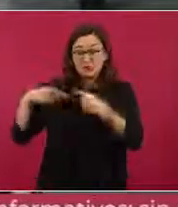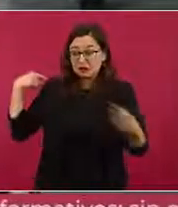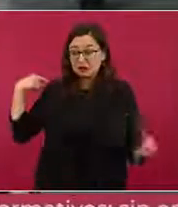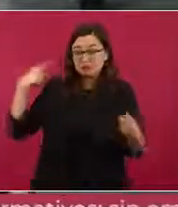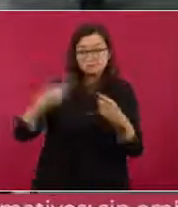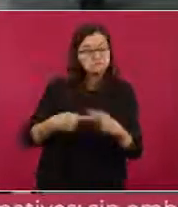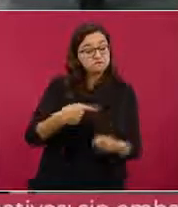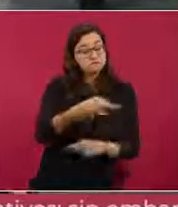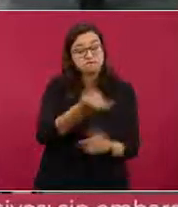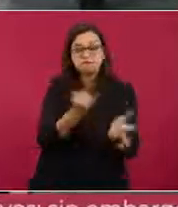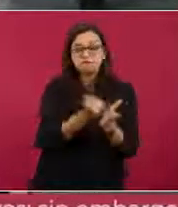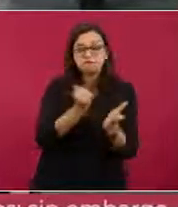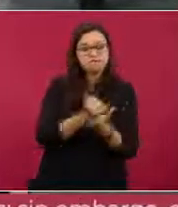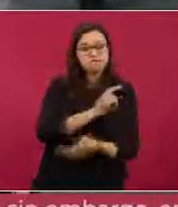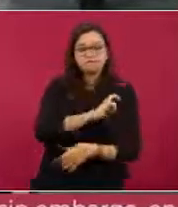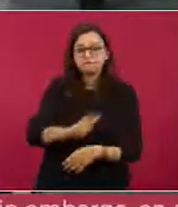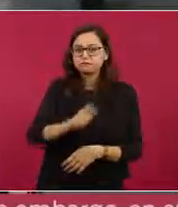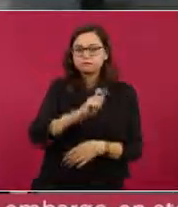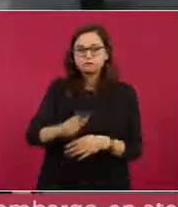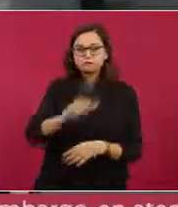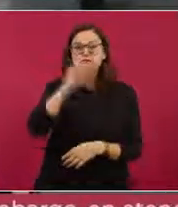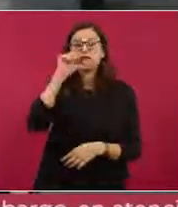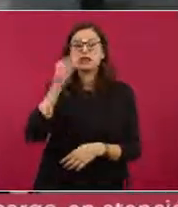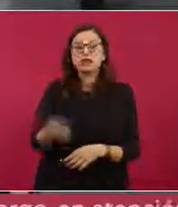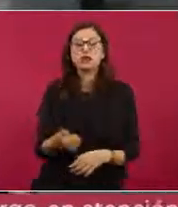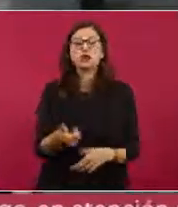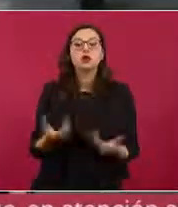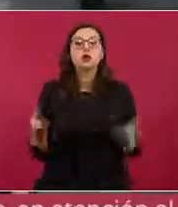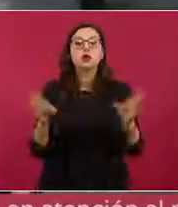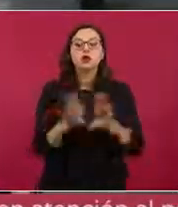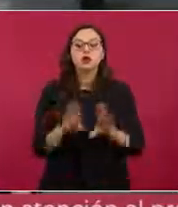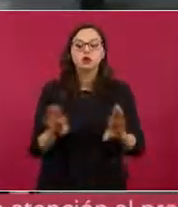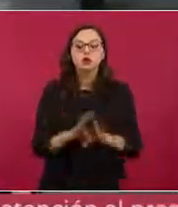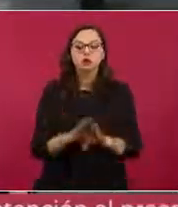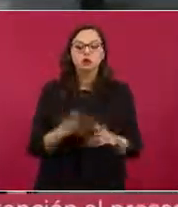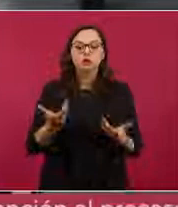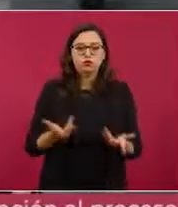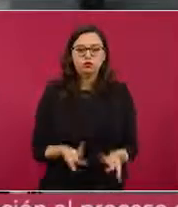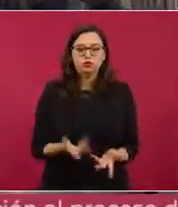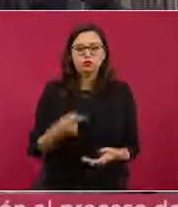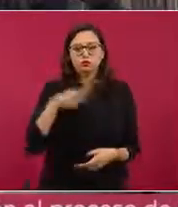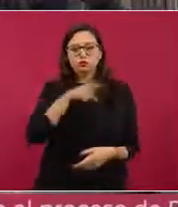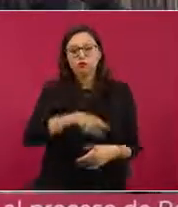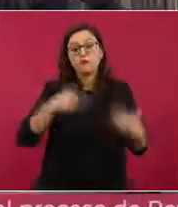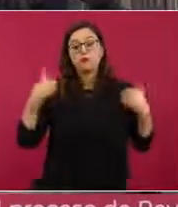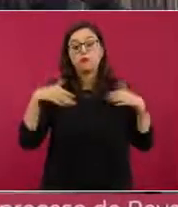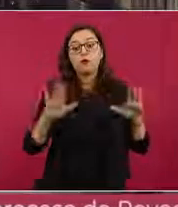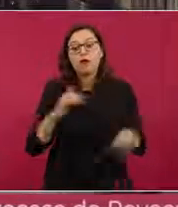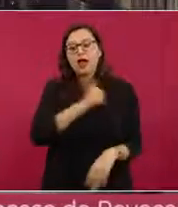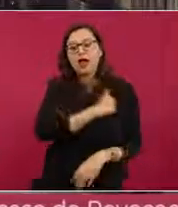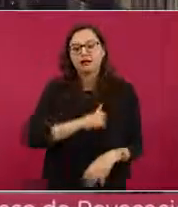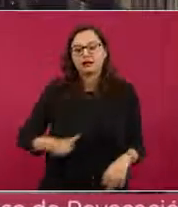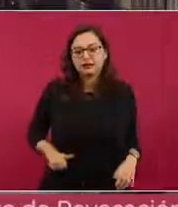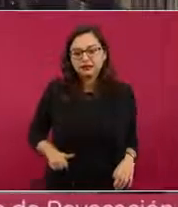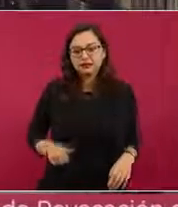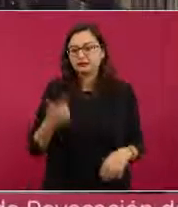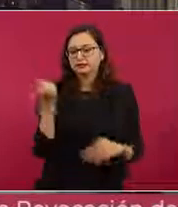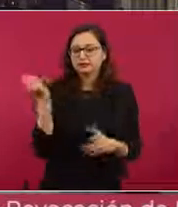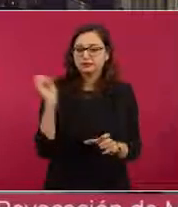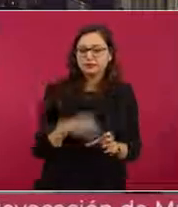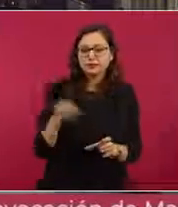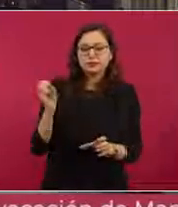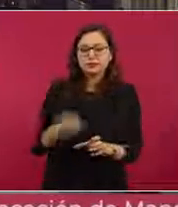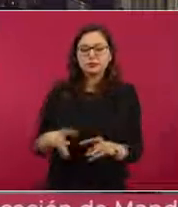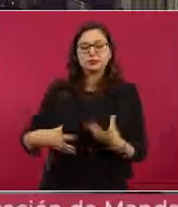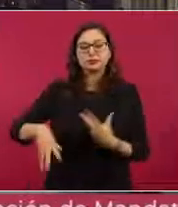esta deuda que se tiene son de transferencias cuando él fue alcalde de Soledad de Graciano Sánchez y que según